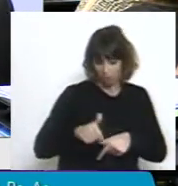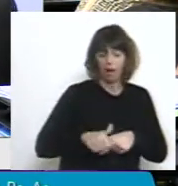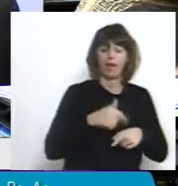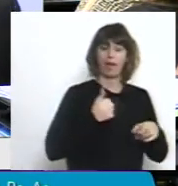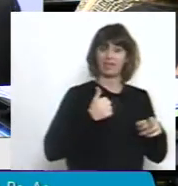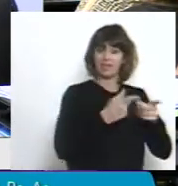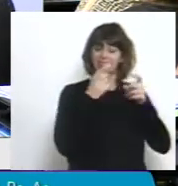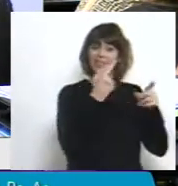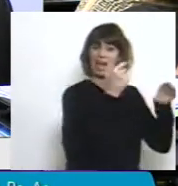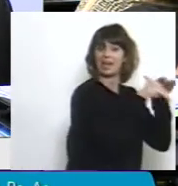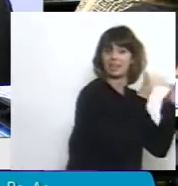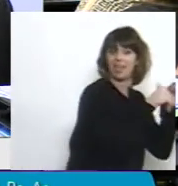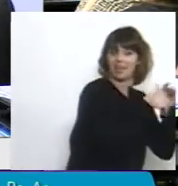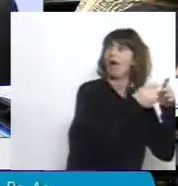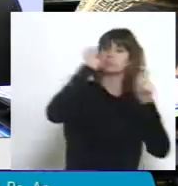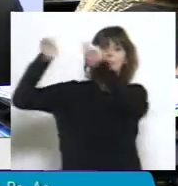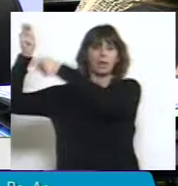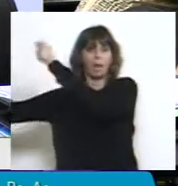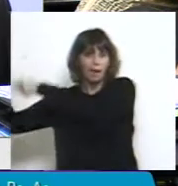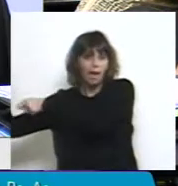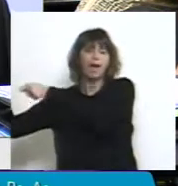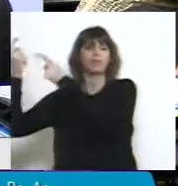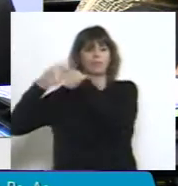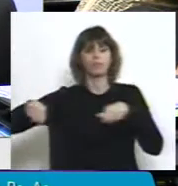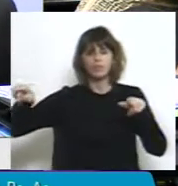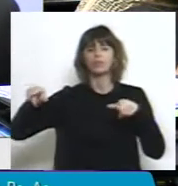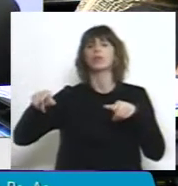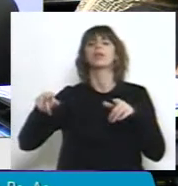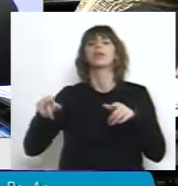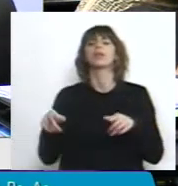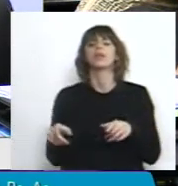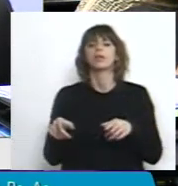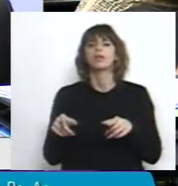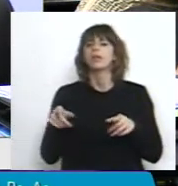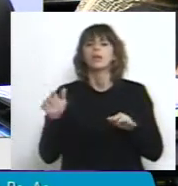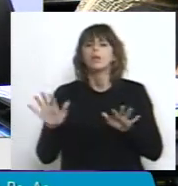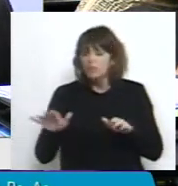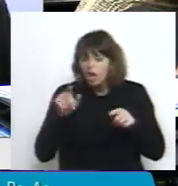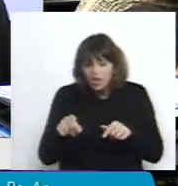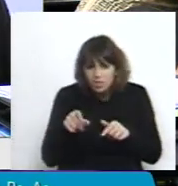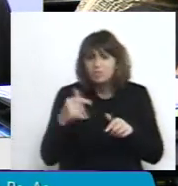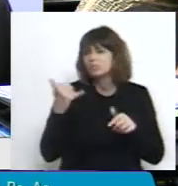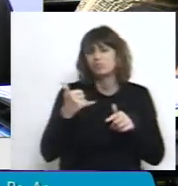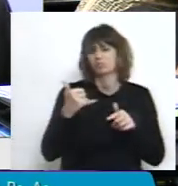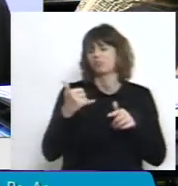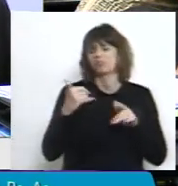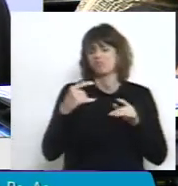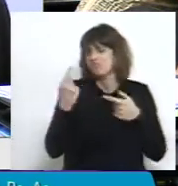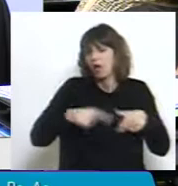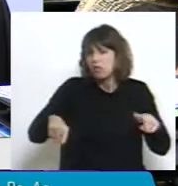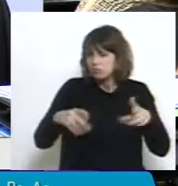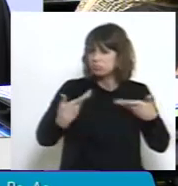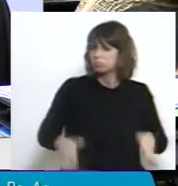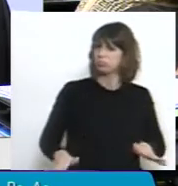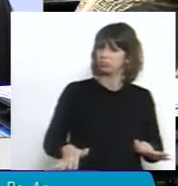y los grandes lineamientos de los ingresos y los gastos. Nada de esto provoca nada que quite el sueño a